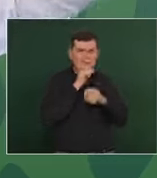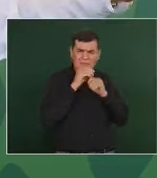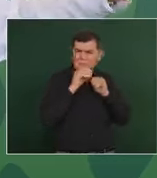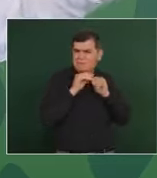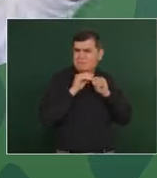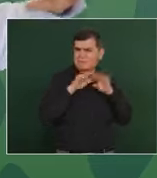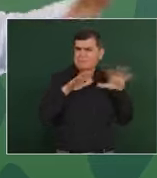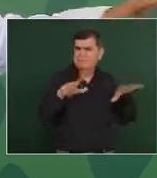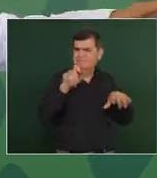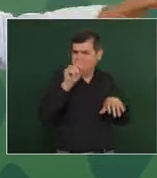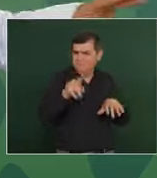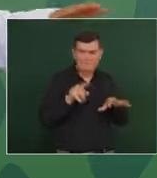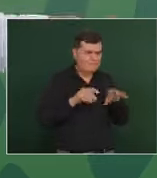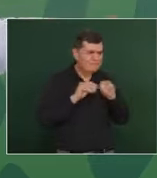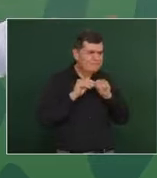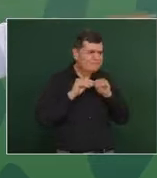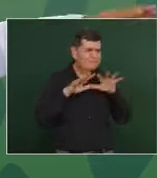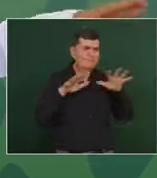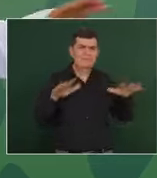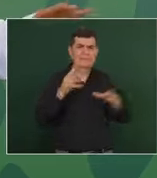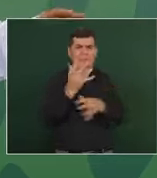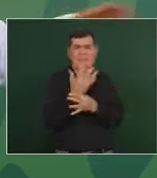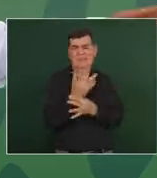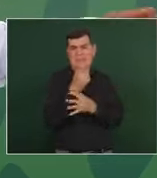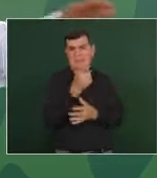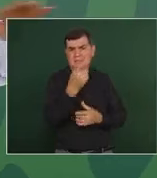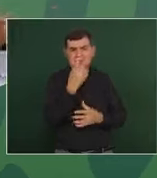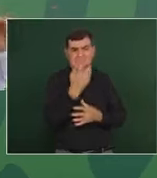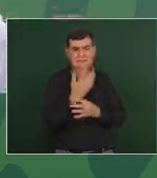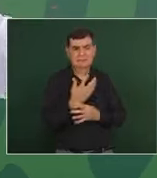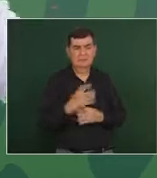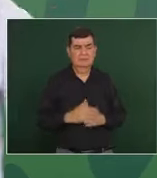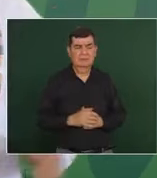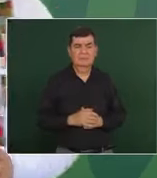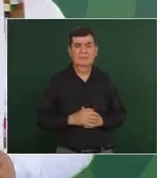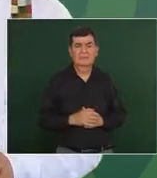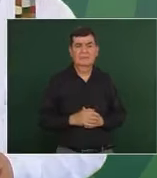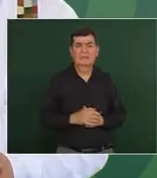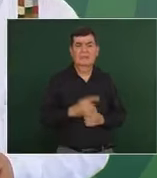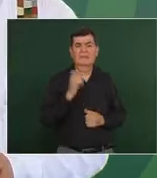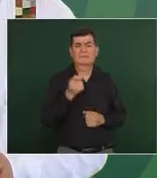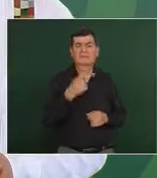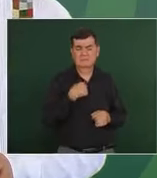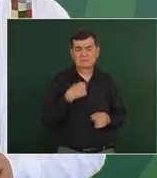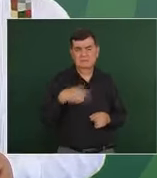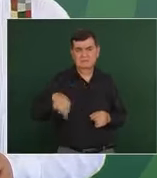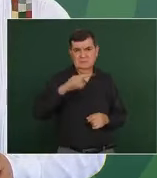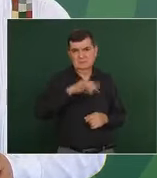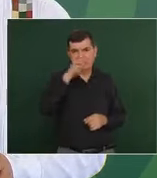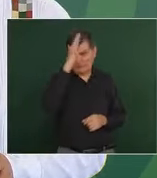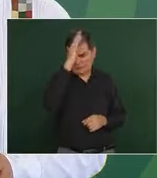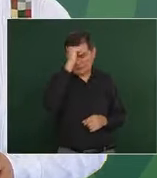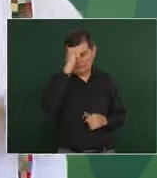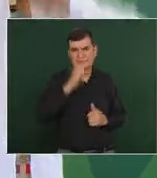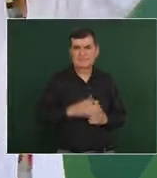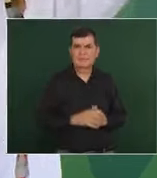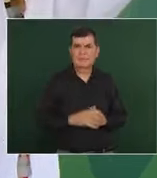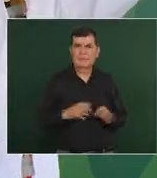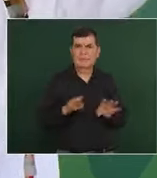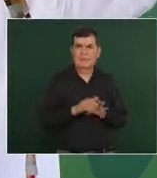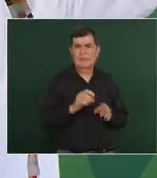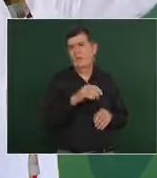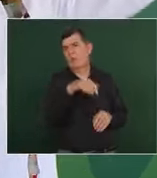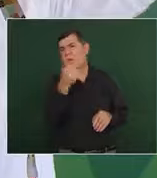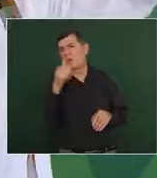Bueno, ellos mismos sostienen que se pusieron de acuerdo con otros